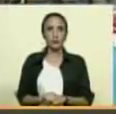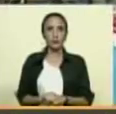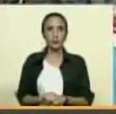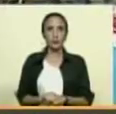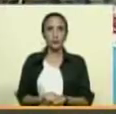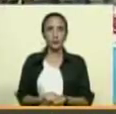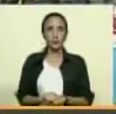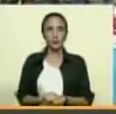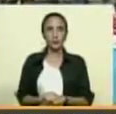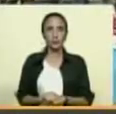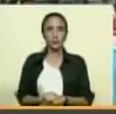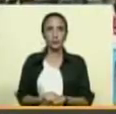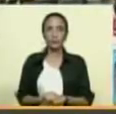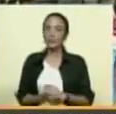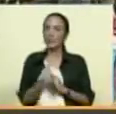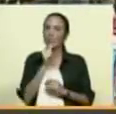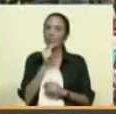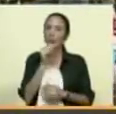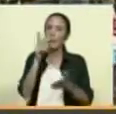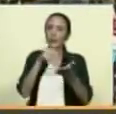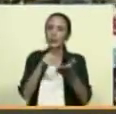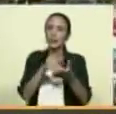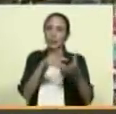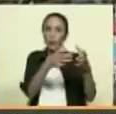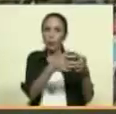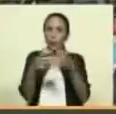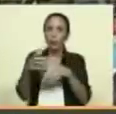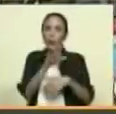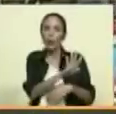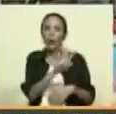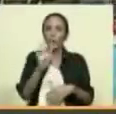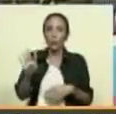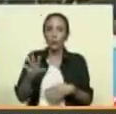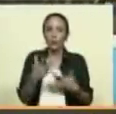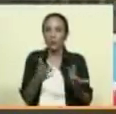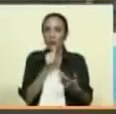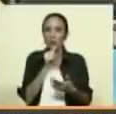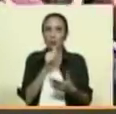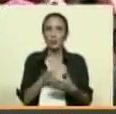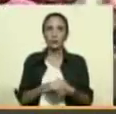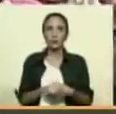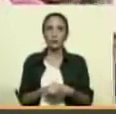¿Quién está participando en el 4x4?